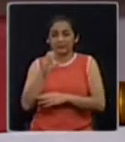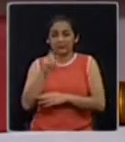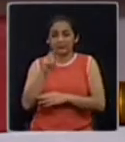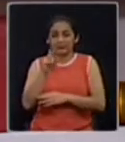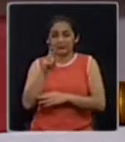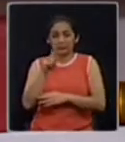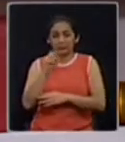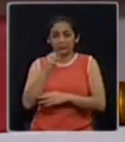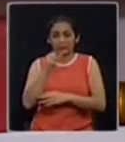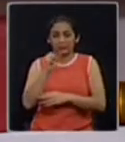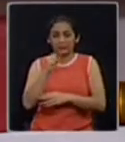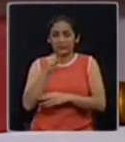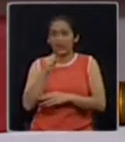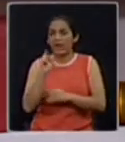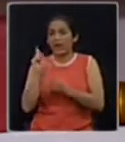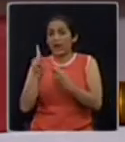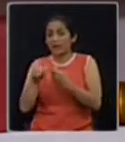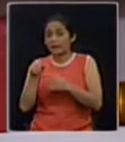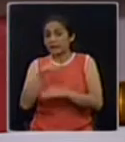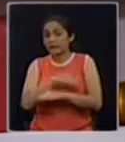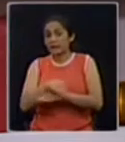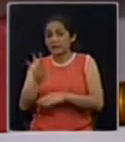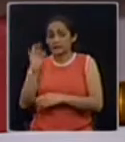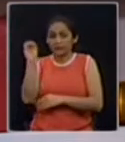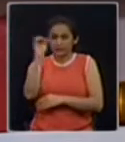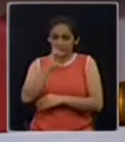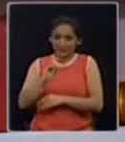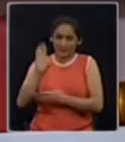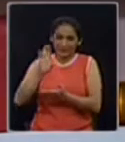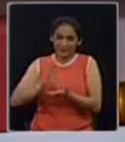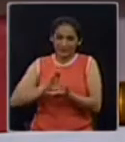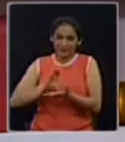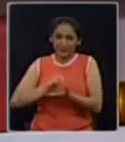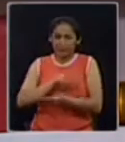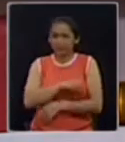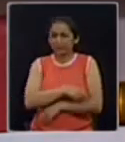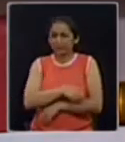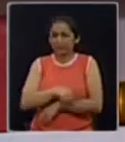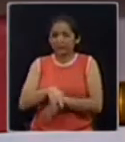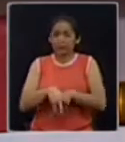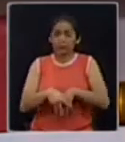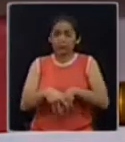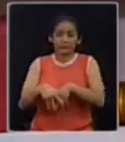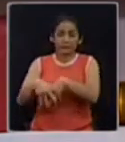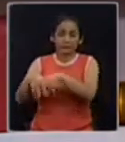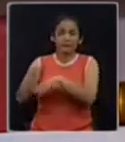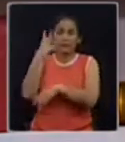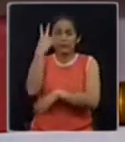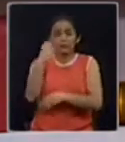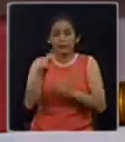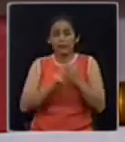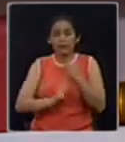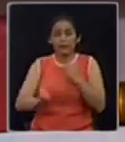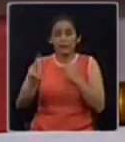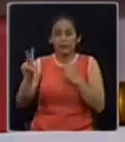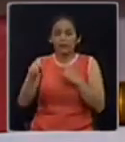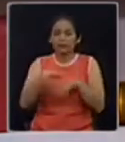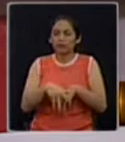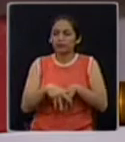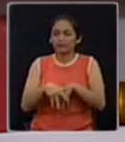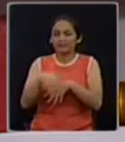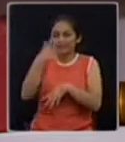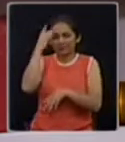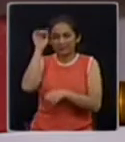hasta llegar a la 9 de octubre en el centro de la ciudad. En total, 12 kilómetros de recorrido por conmemorarse